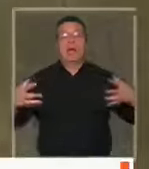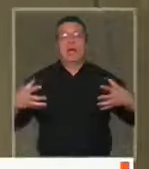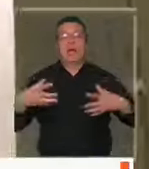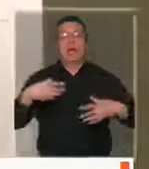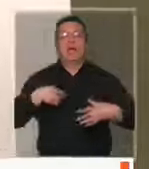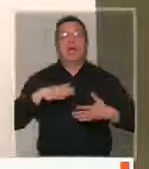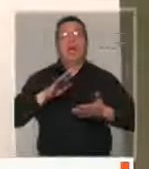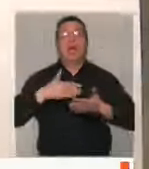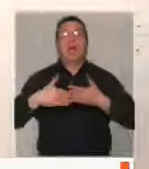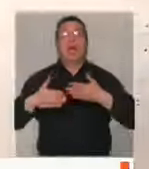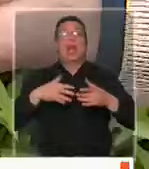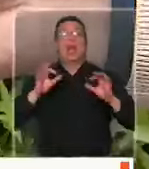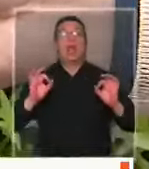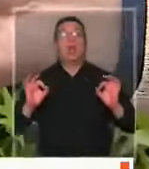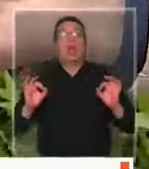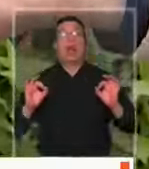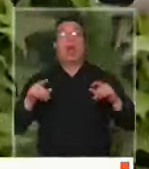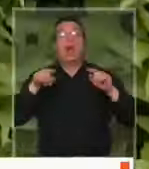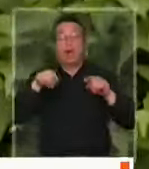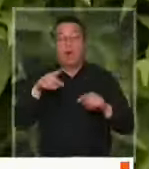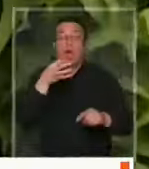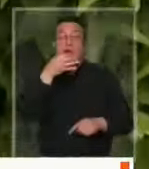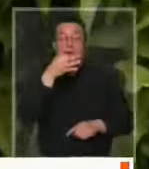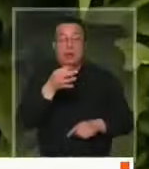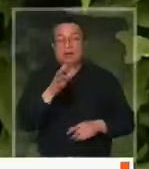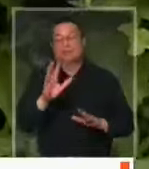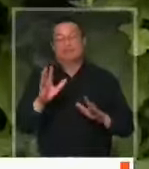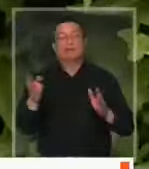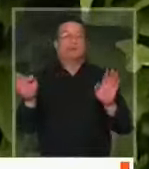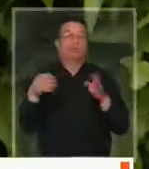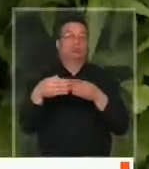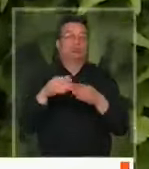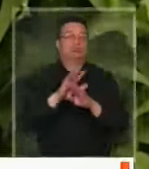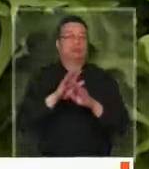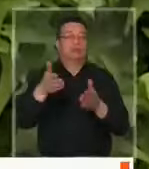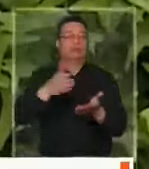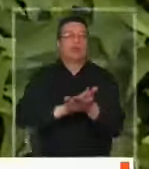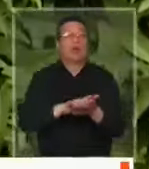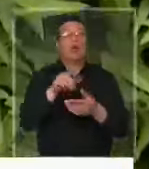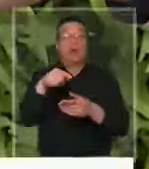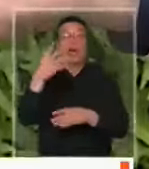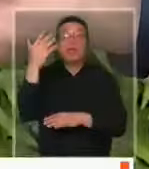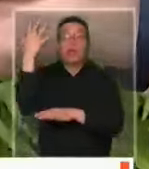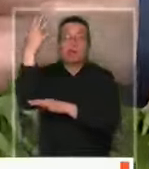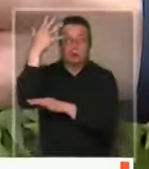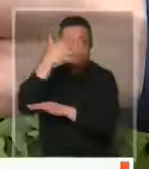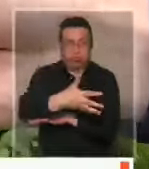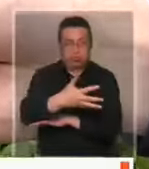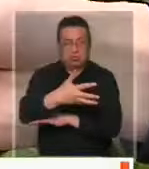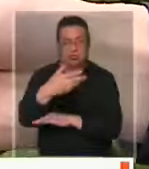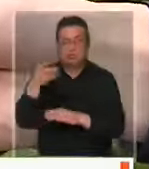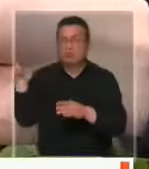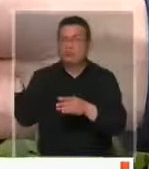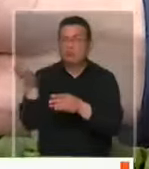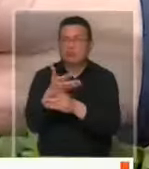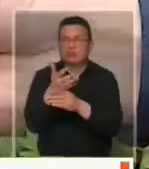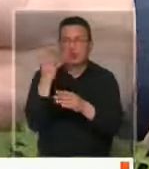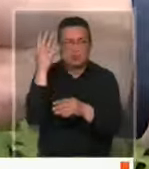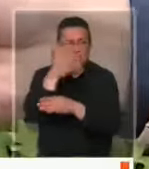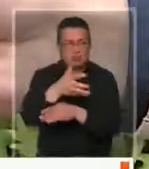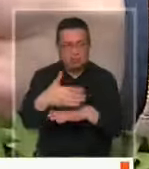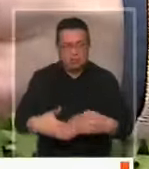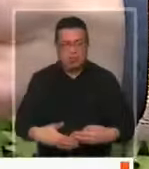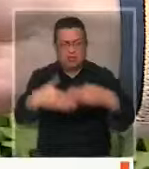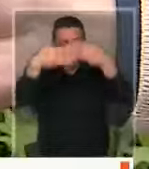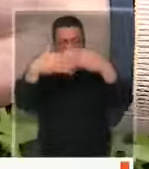pero termina perdiendo la vida. Cerraron con panderetas todo y una vez se cayó un árbol y cortaron el árbol súper rápido y pusieron las